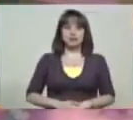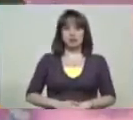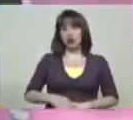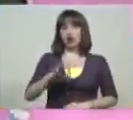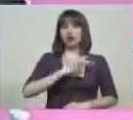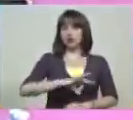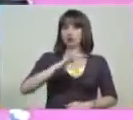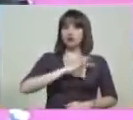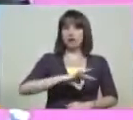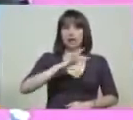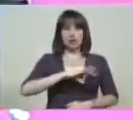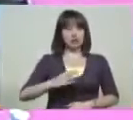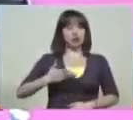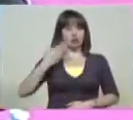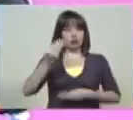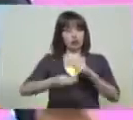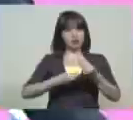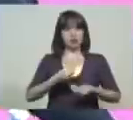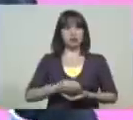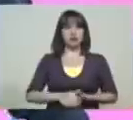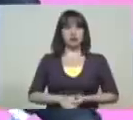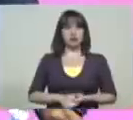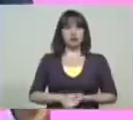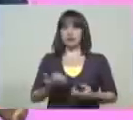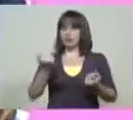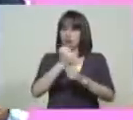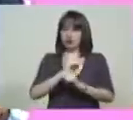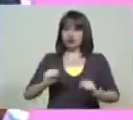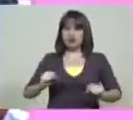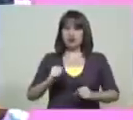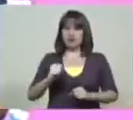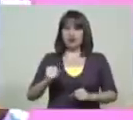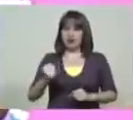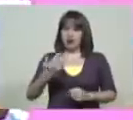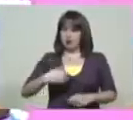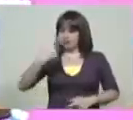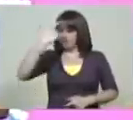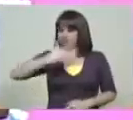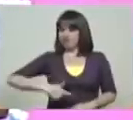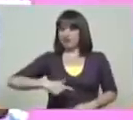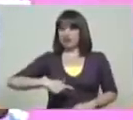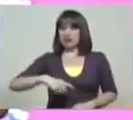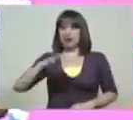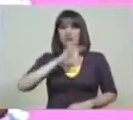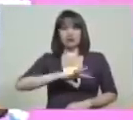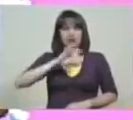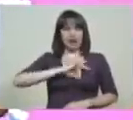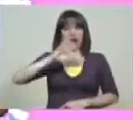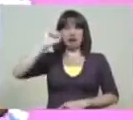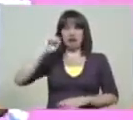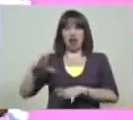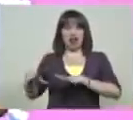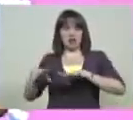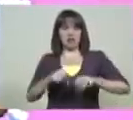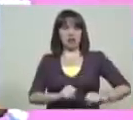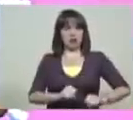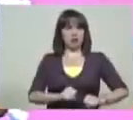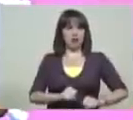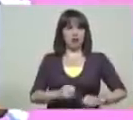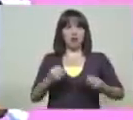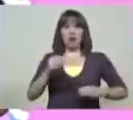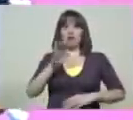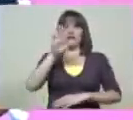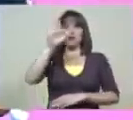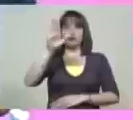Socialista, como tiene que ser. Sería imposible no ser socialista. ¿O es que el capitalismo puede representar el futuro